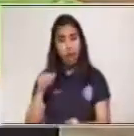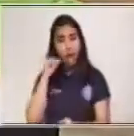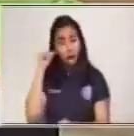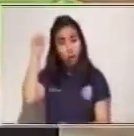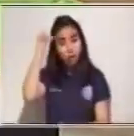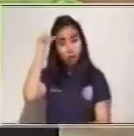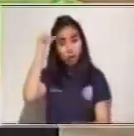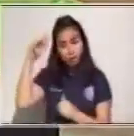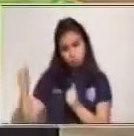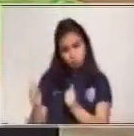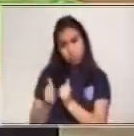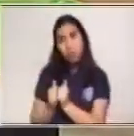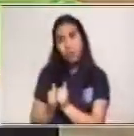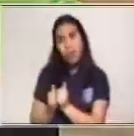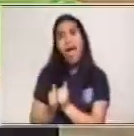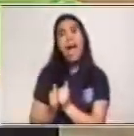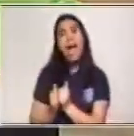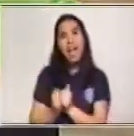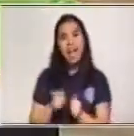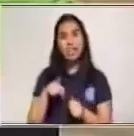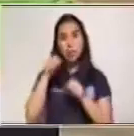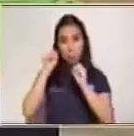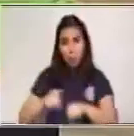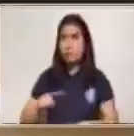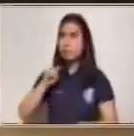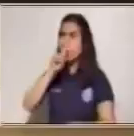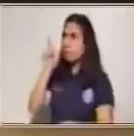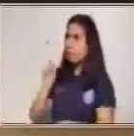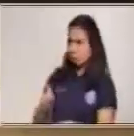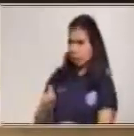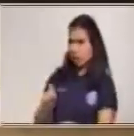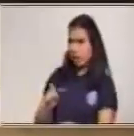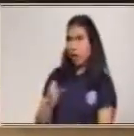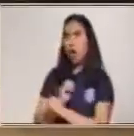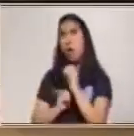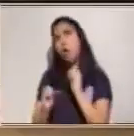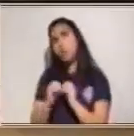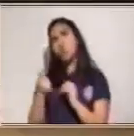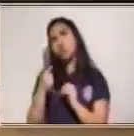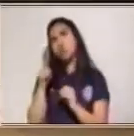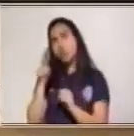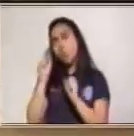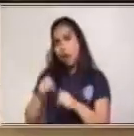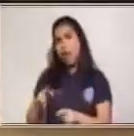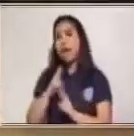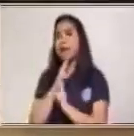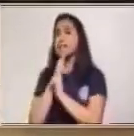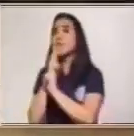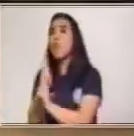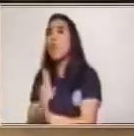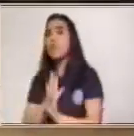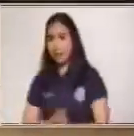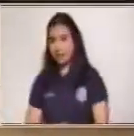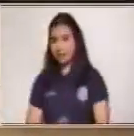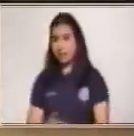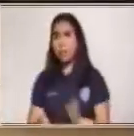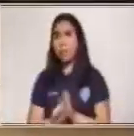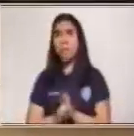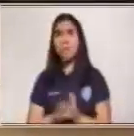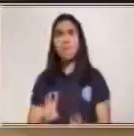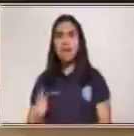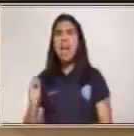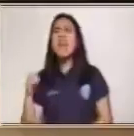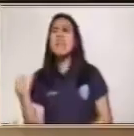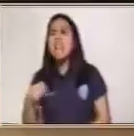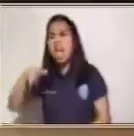esté acompañando, tú puedas hacer la pregunta de qué fue lo que aprendiste hoy y puedas responderla junto con ellos y les